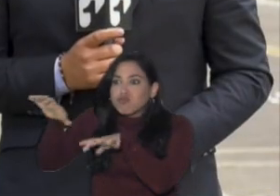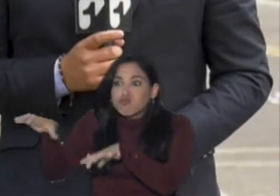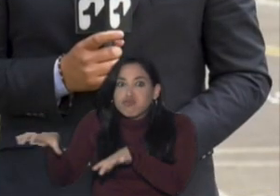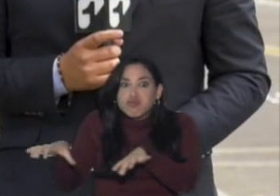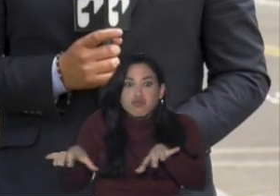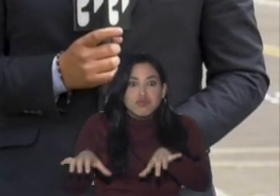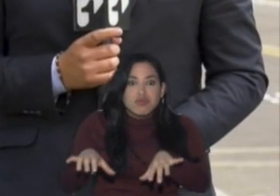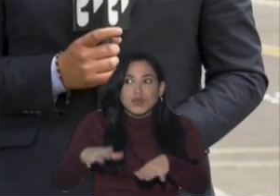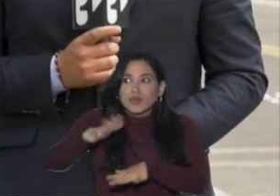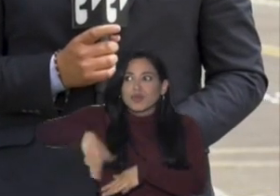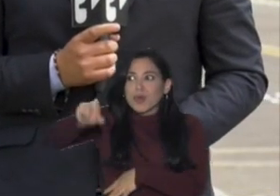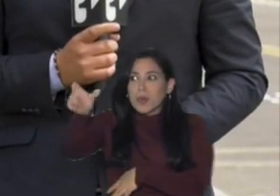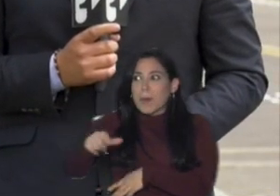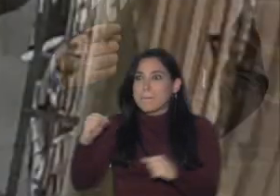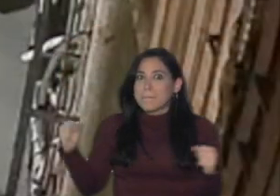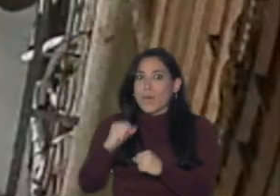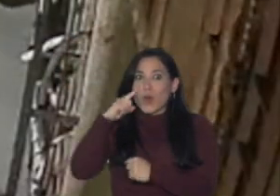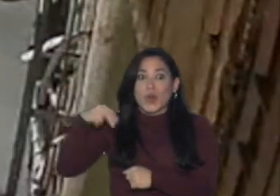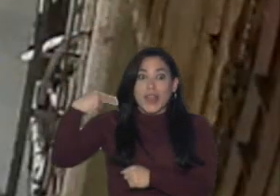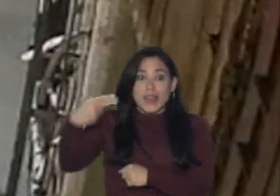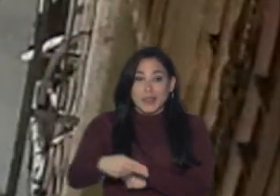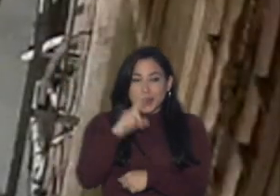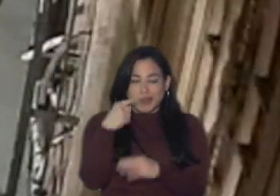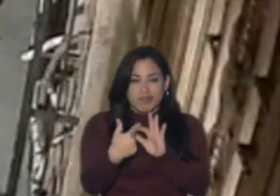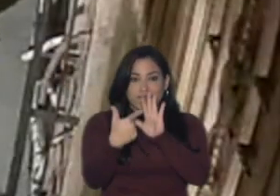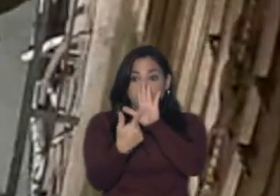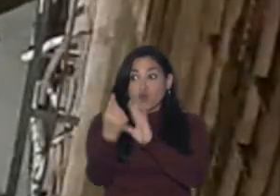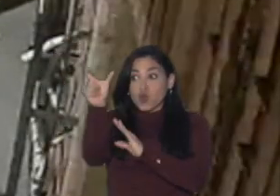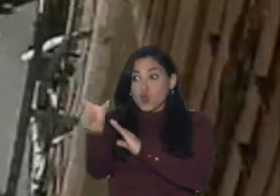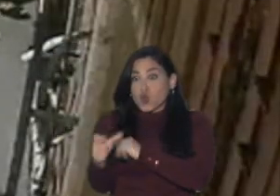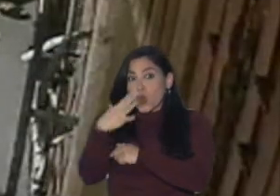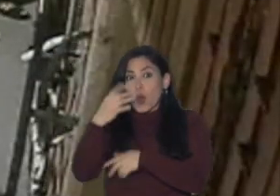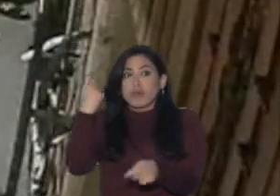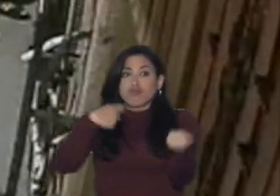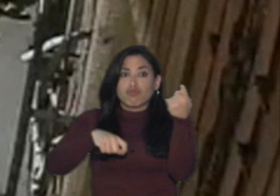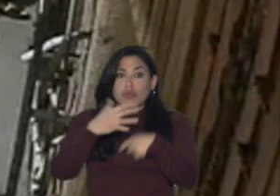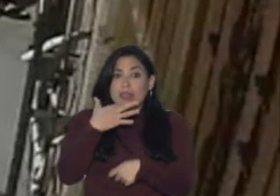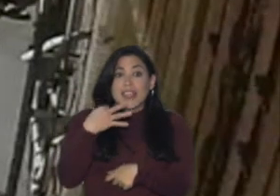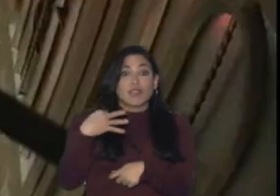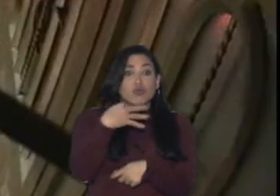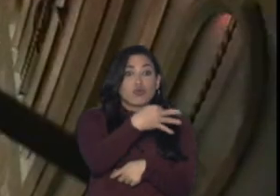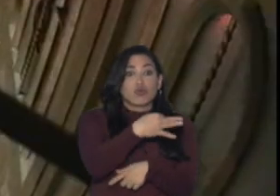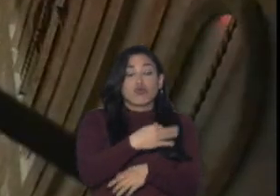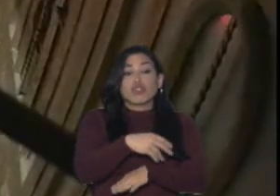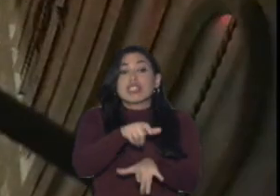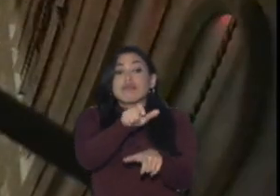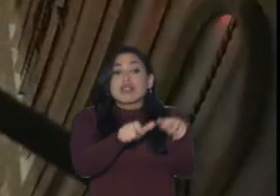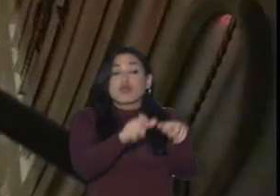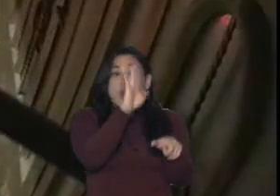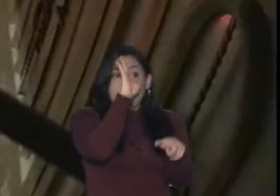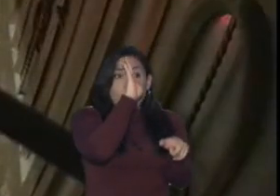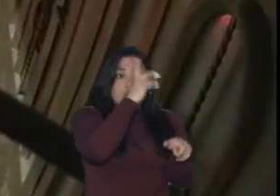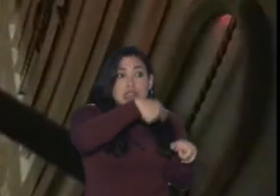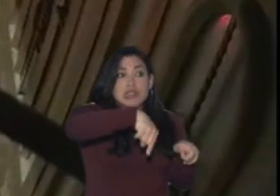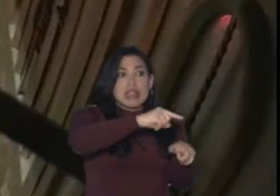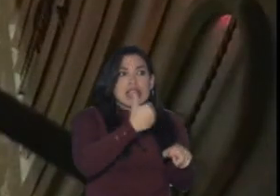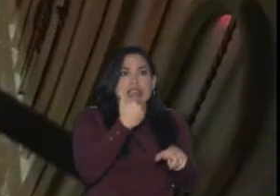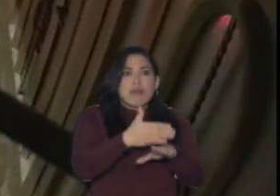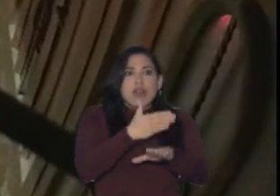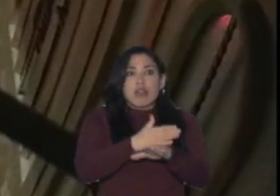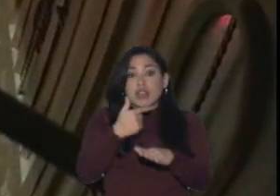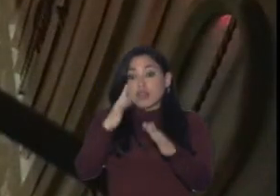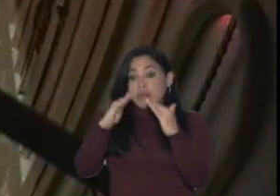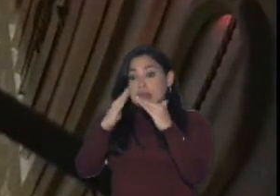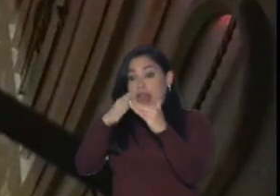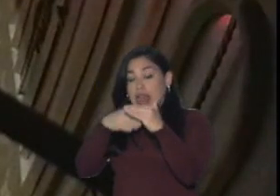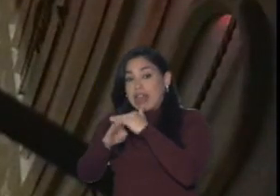en Bogotá. Atención a esta historia. Un comerciante denunció que fue robado por varios policías justo cuando iba a ingresar